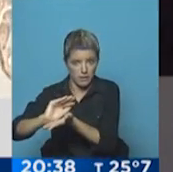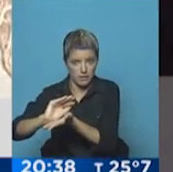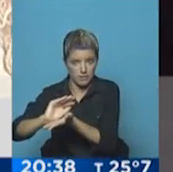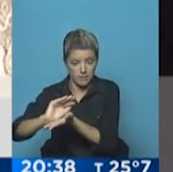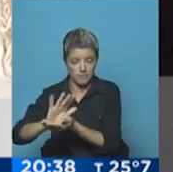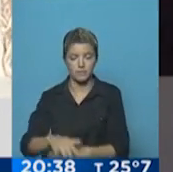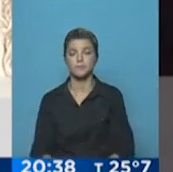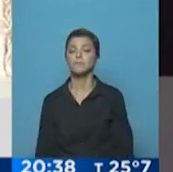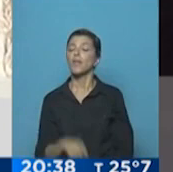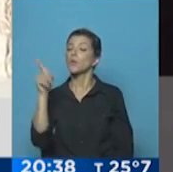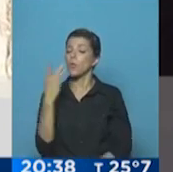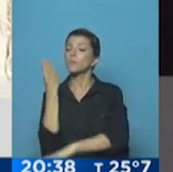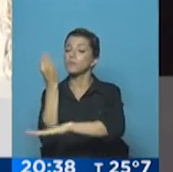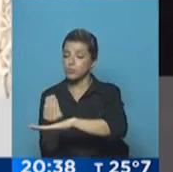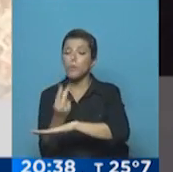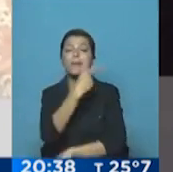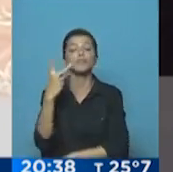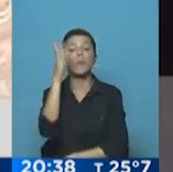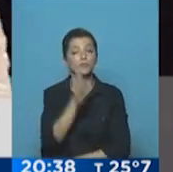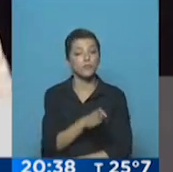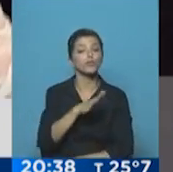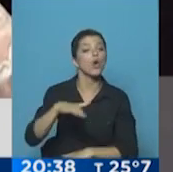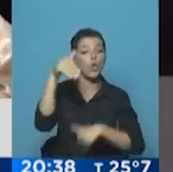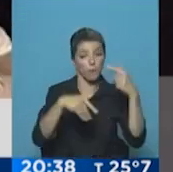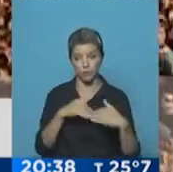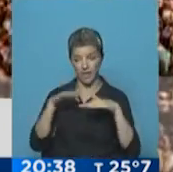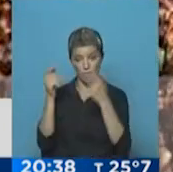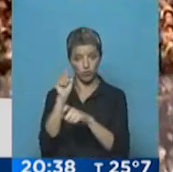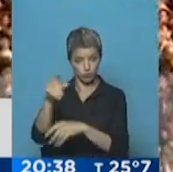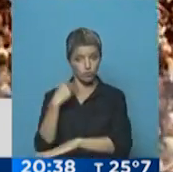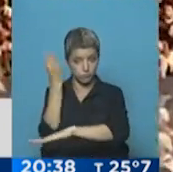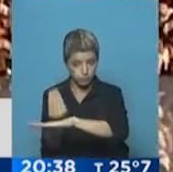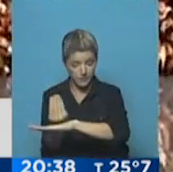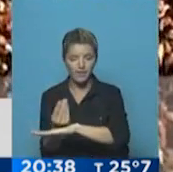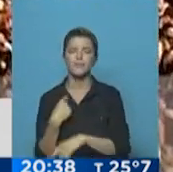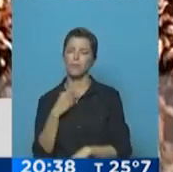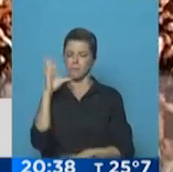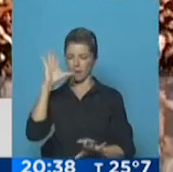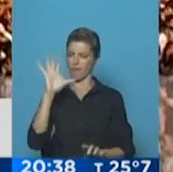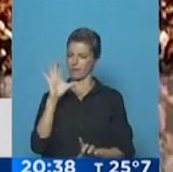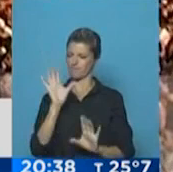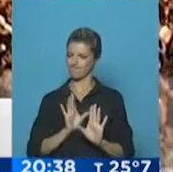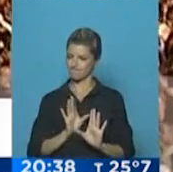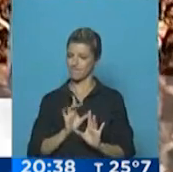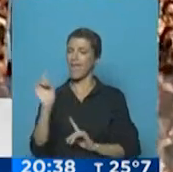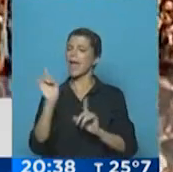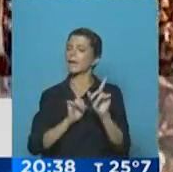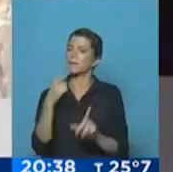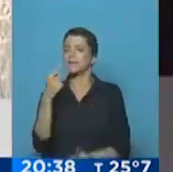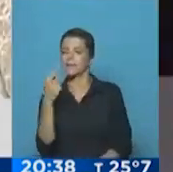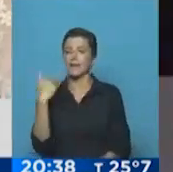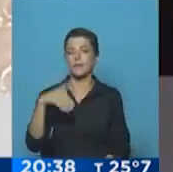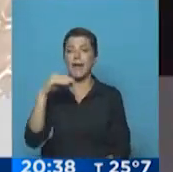Cuando le tocó ser presidente con apenas el 22% de los votos. Y me acuerdo que algunos decían que iba a